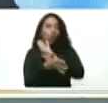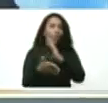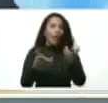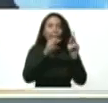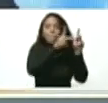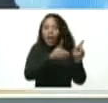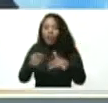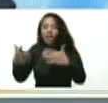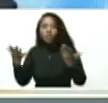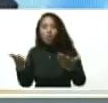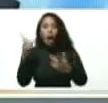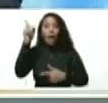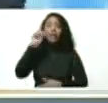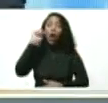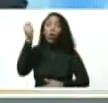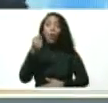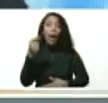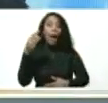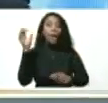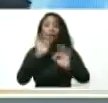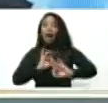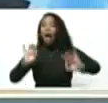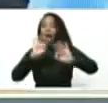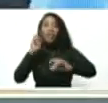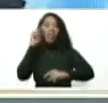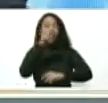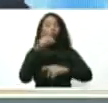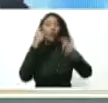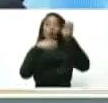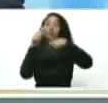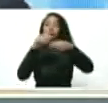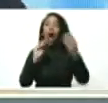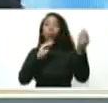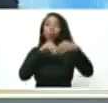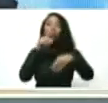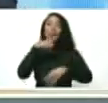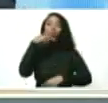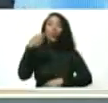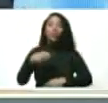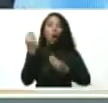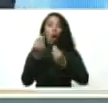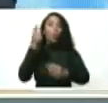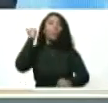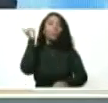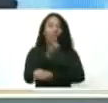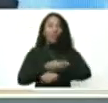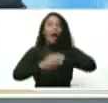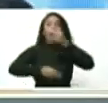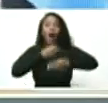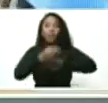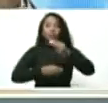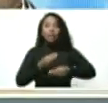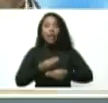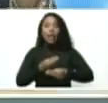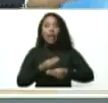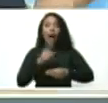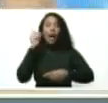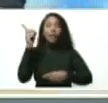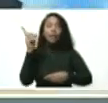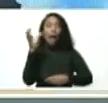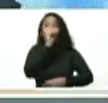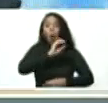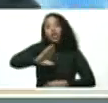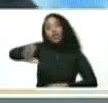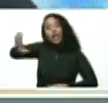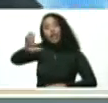Ucrania. Nadie vislumbra una negociación ni un acuerdo con Rusia, como debería ser, entre Occidente, Estados